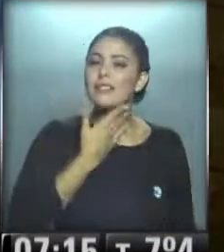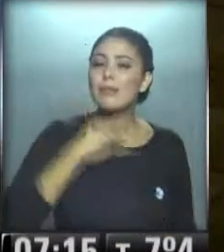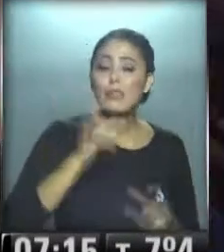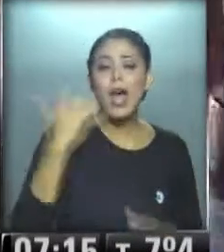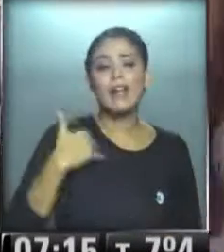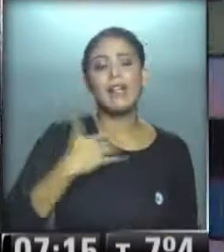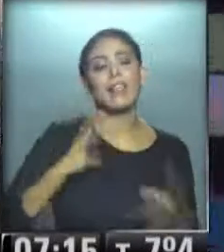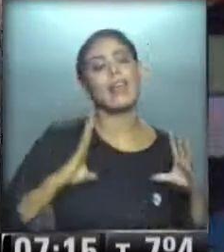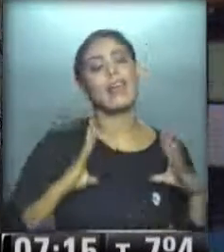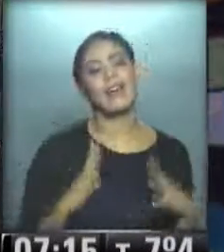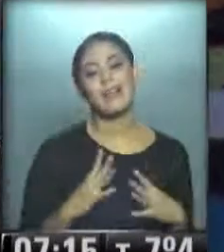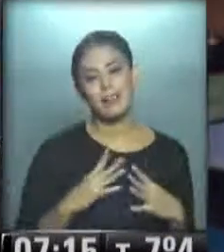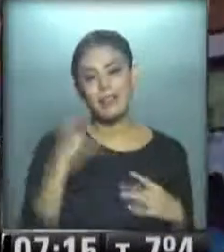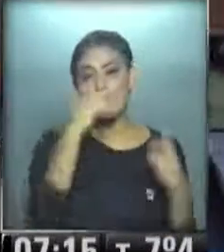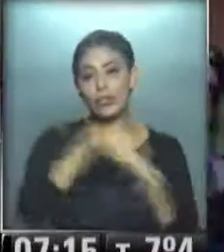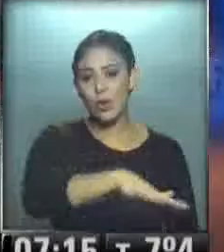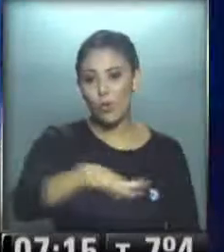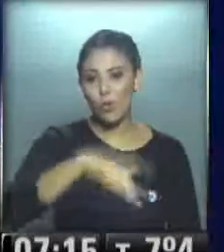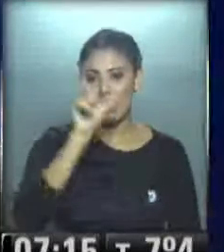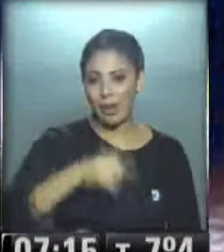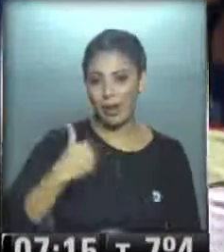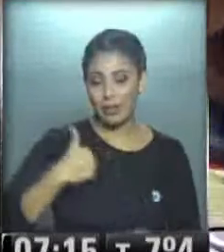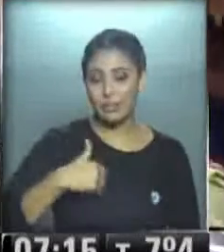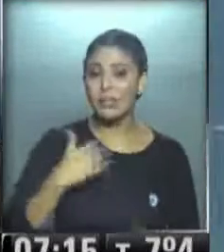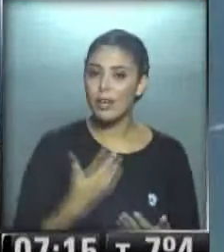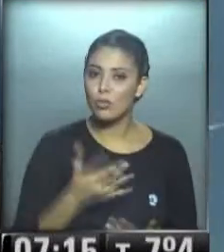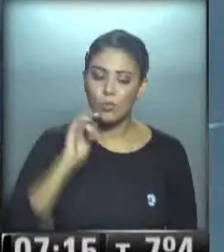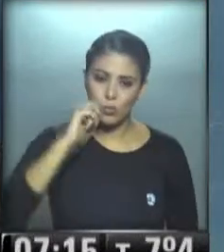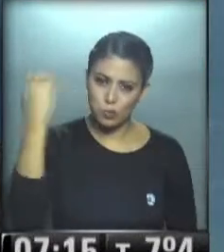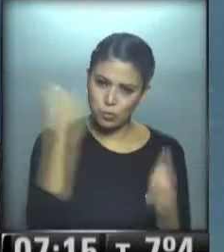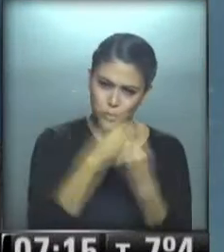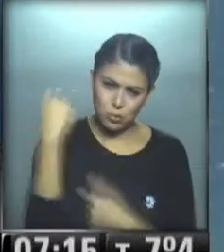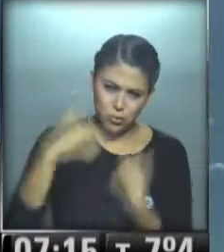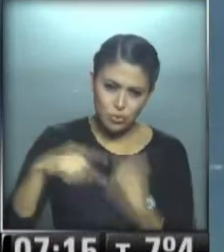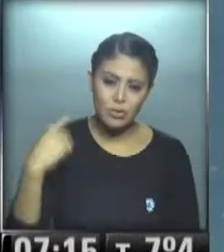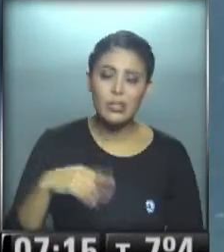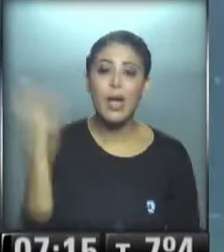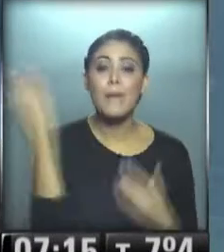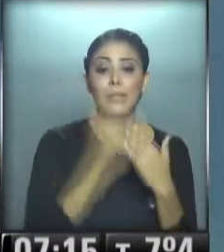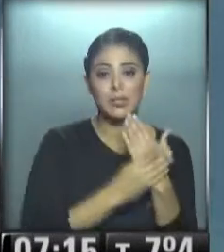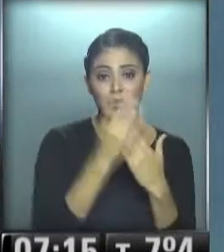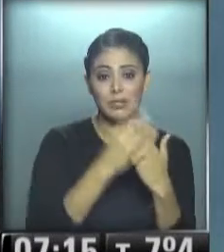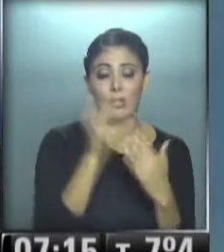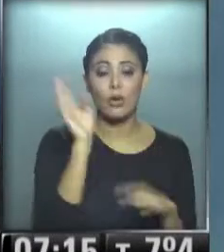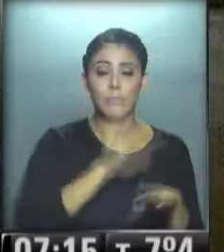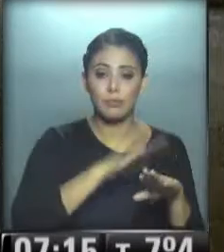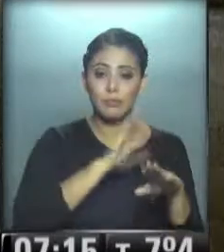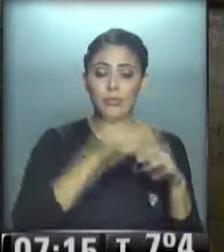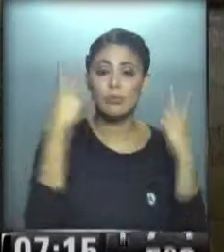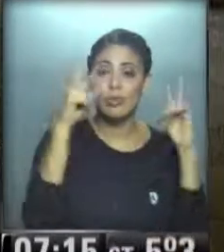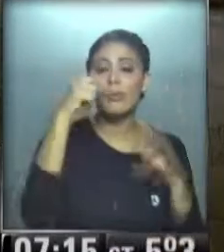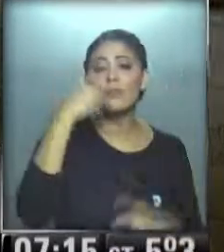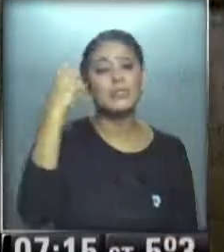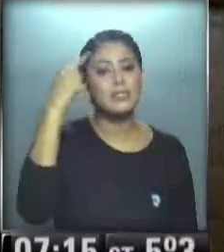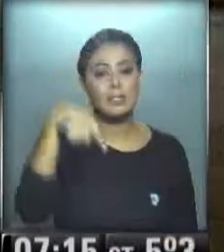de descansar en los principales destinos que ofrece nuestra tierra, que a propósito son muchos. Desde el ministerio que conduce Enrique Meyer, se prevé que este